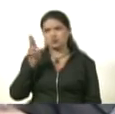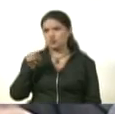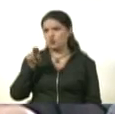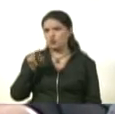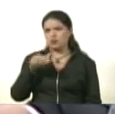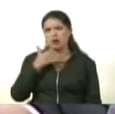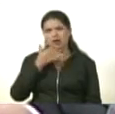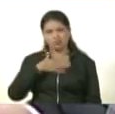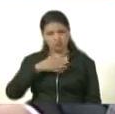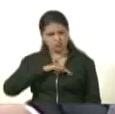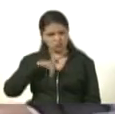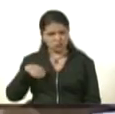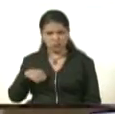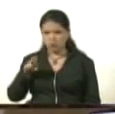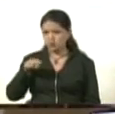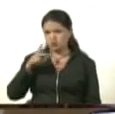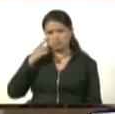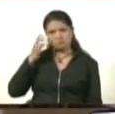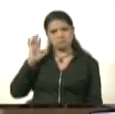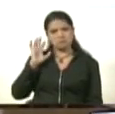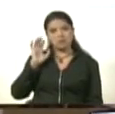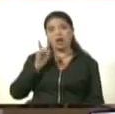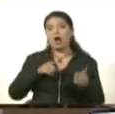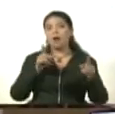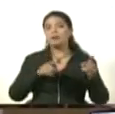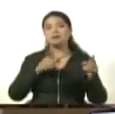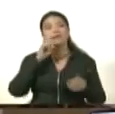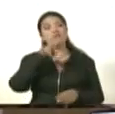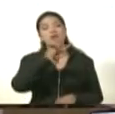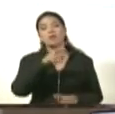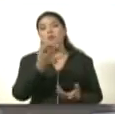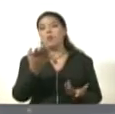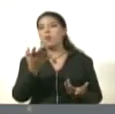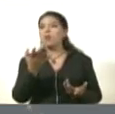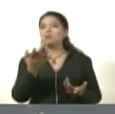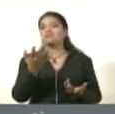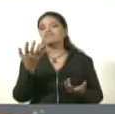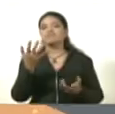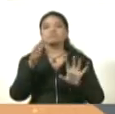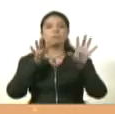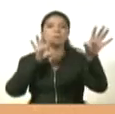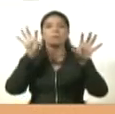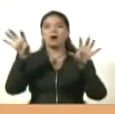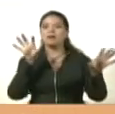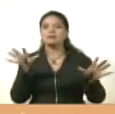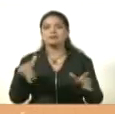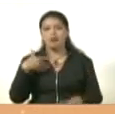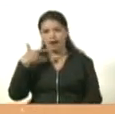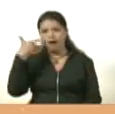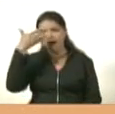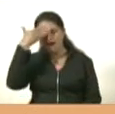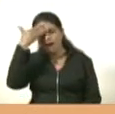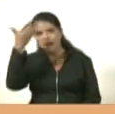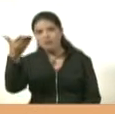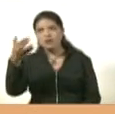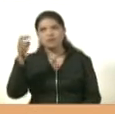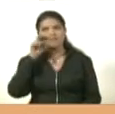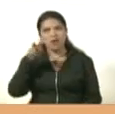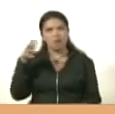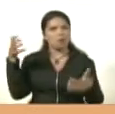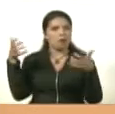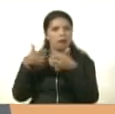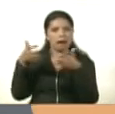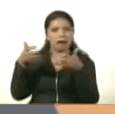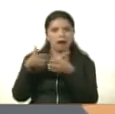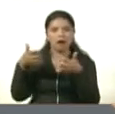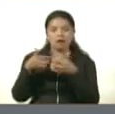nos va a pasar o que nos va a pasar a nosotros, ¿no? A veces vemos a los hermanos árabes, ¿no? Y vemos la guerra que